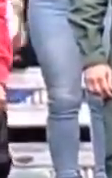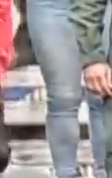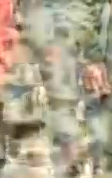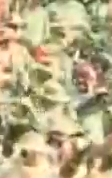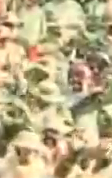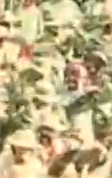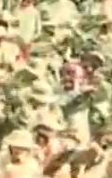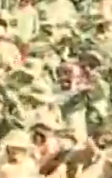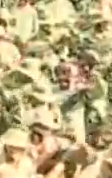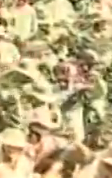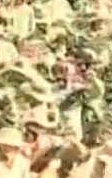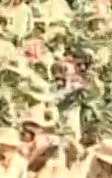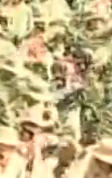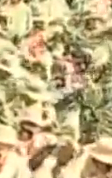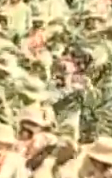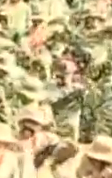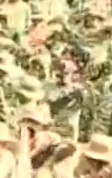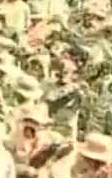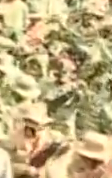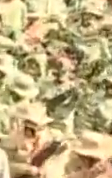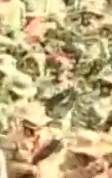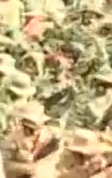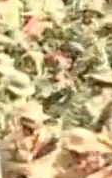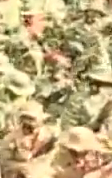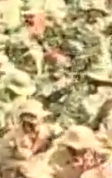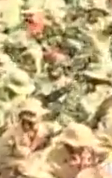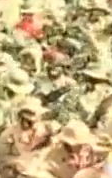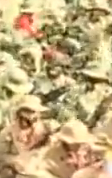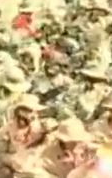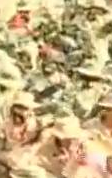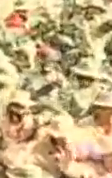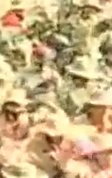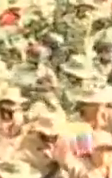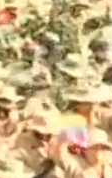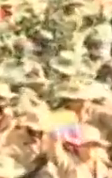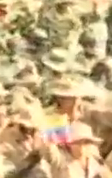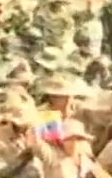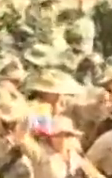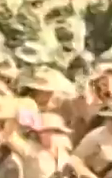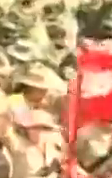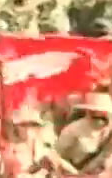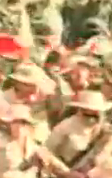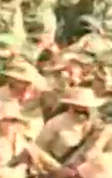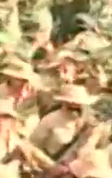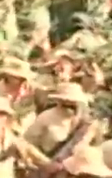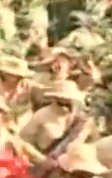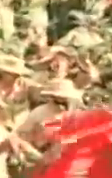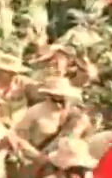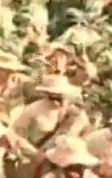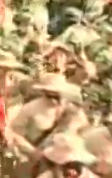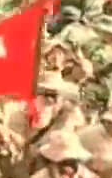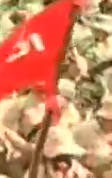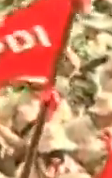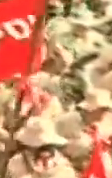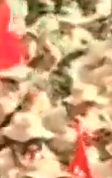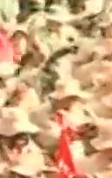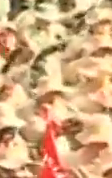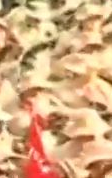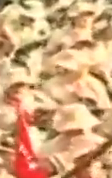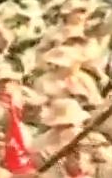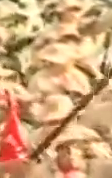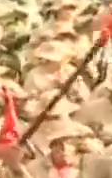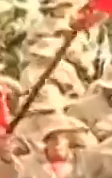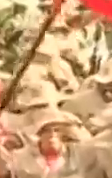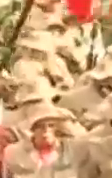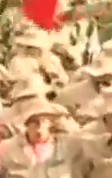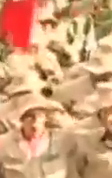sigue, al clamor de la patria marchamos. Todo el pueblo gigante